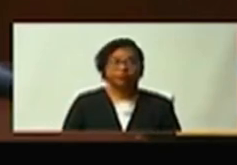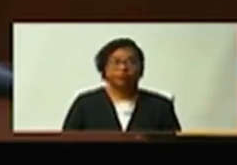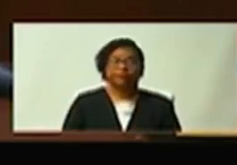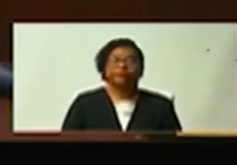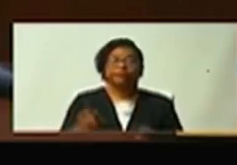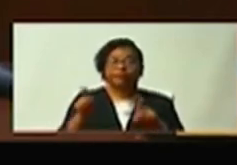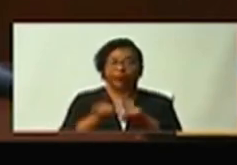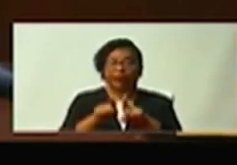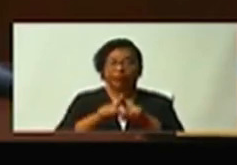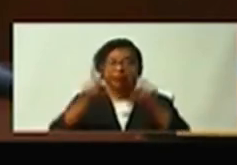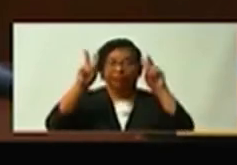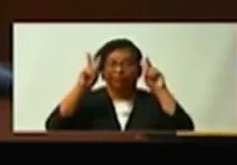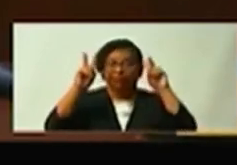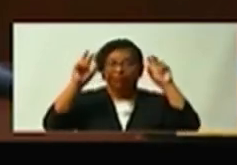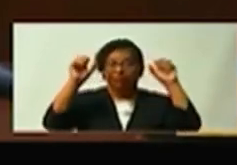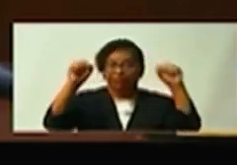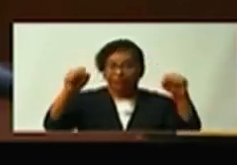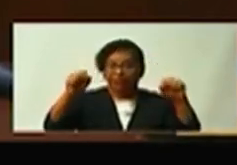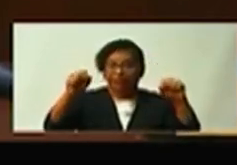vicepresidentes activos,